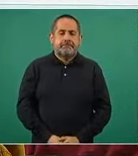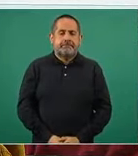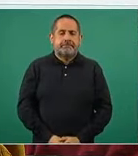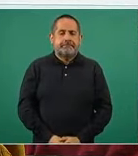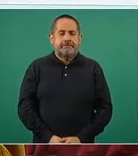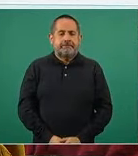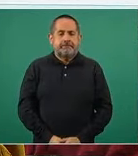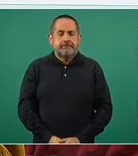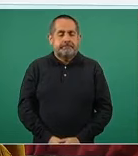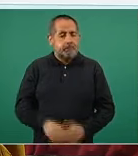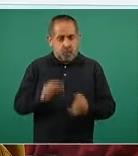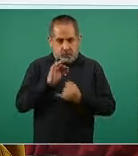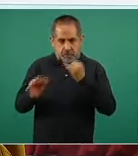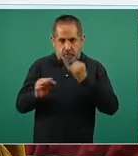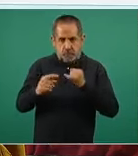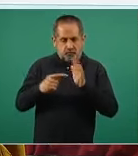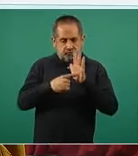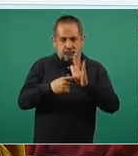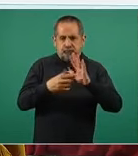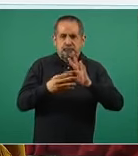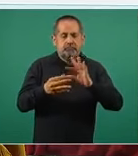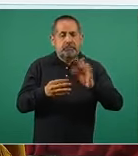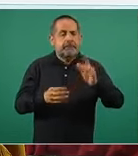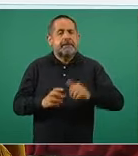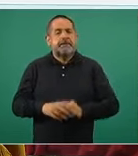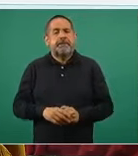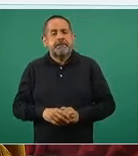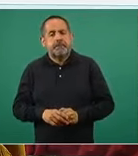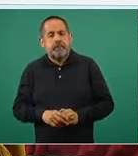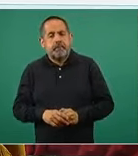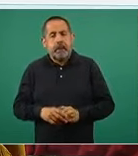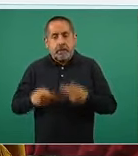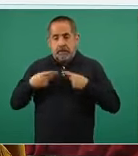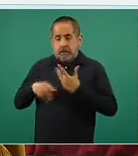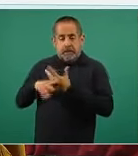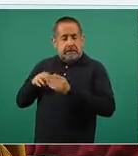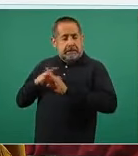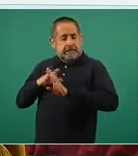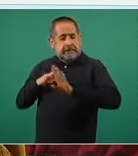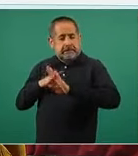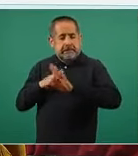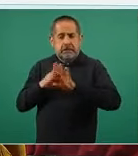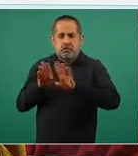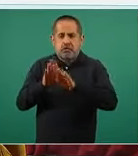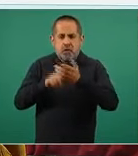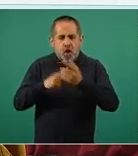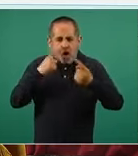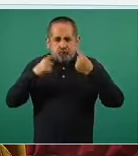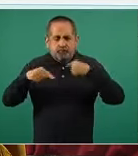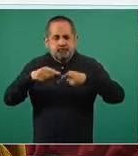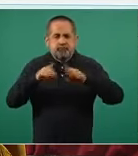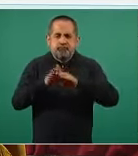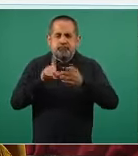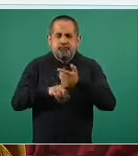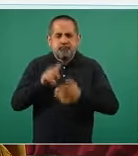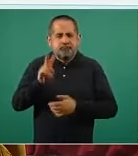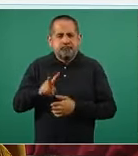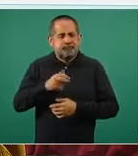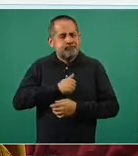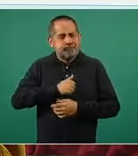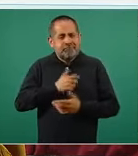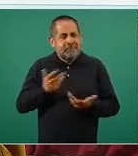Y bueno, por último, en relación a la población migrante identificada, pues hemos observado que desafortunadamente